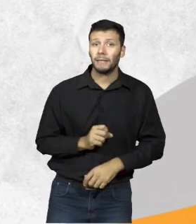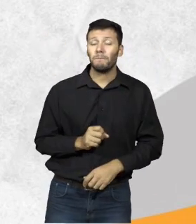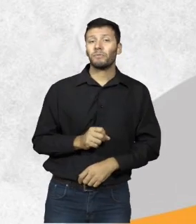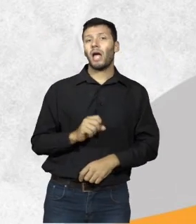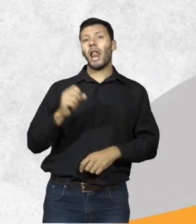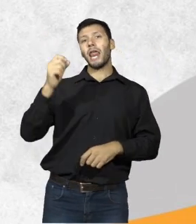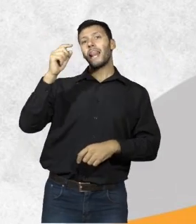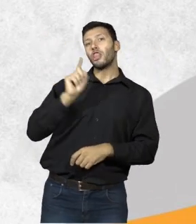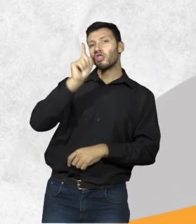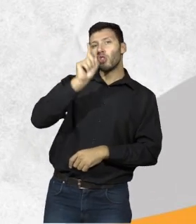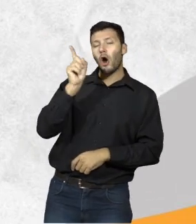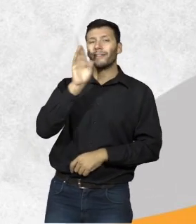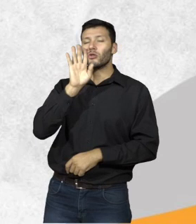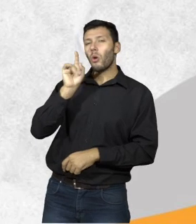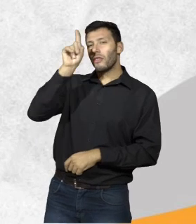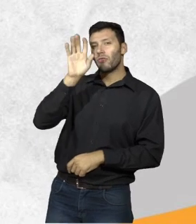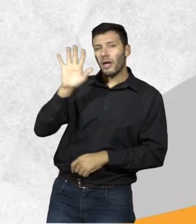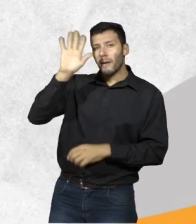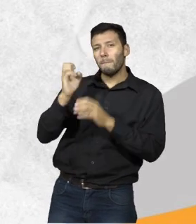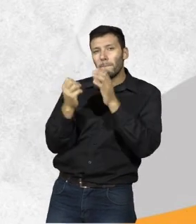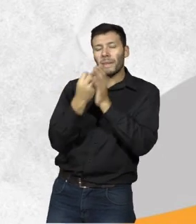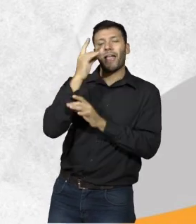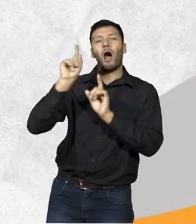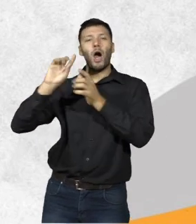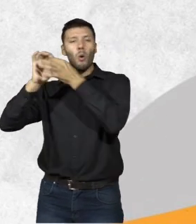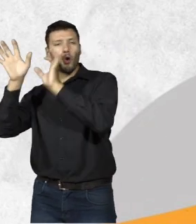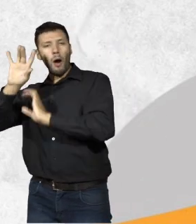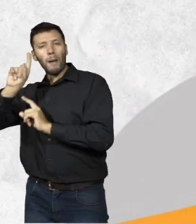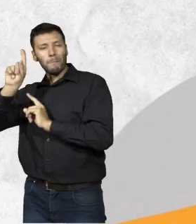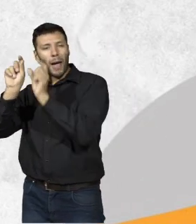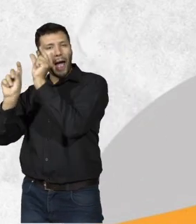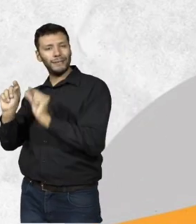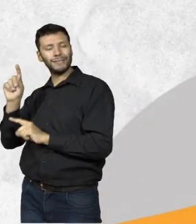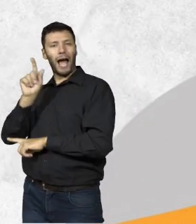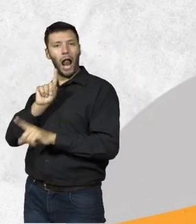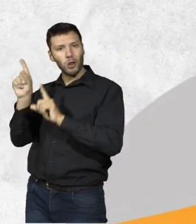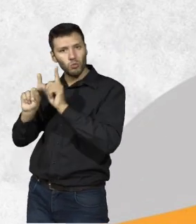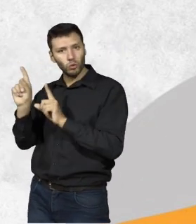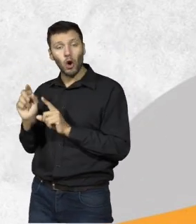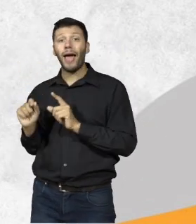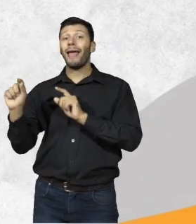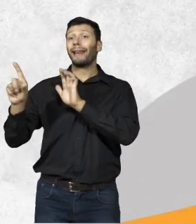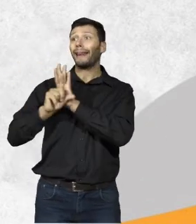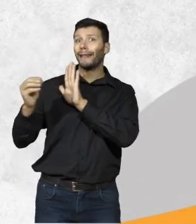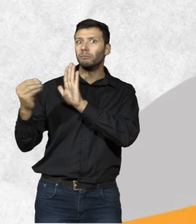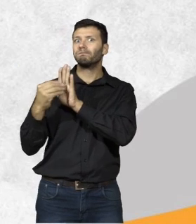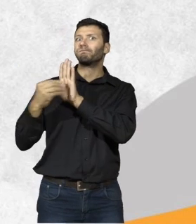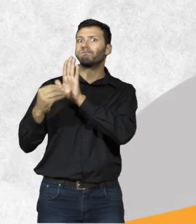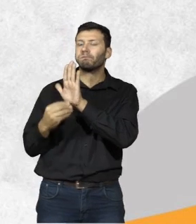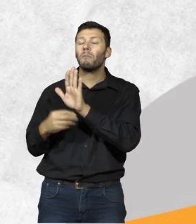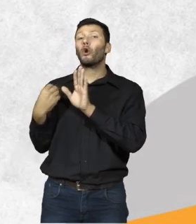hemisferio norte, en Estados Unidos, algunos países de Europa, empiezan a incorporar legislación para proteger el tema